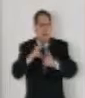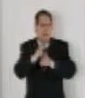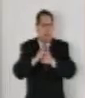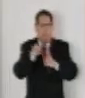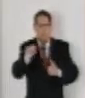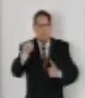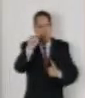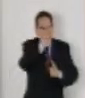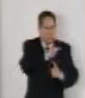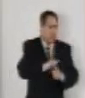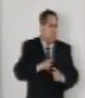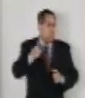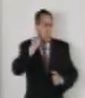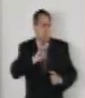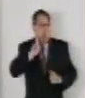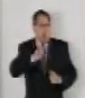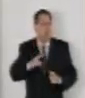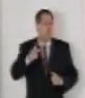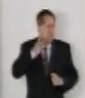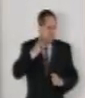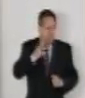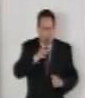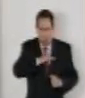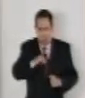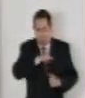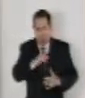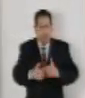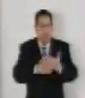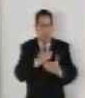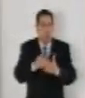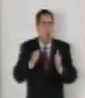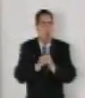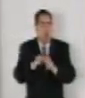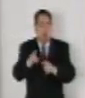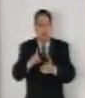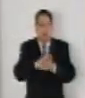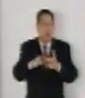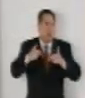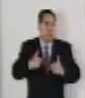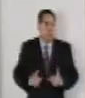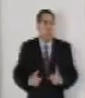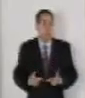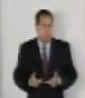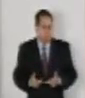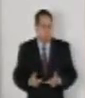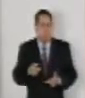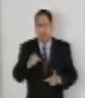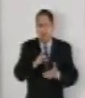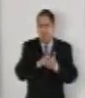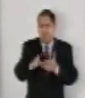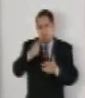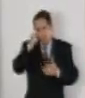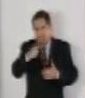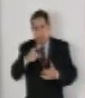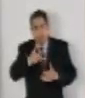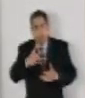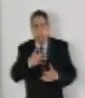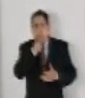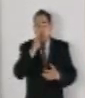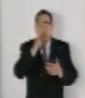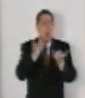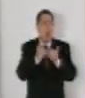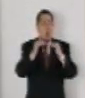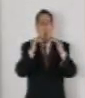la participación política de las mujeres como un derecho humano. El derecho humano a tener igualdad